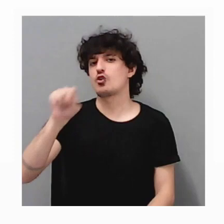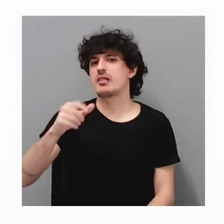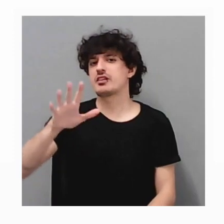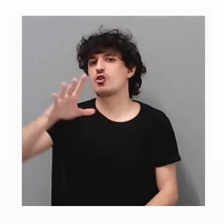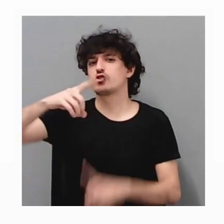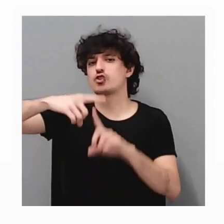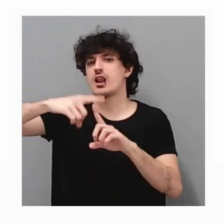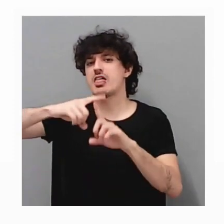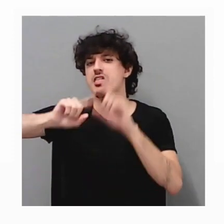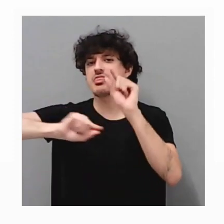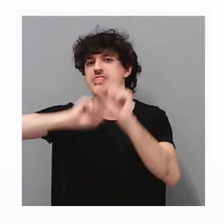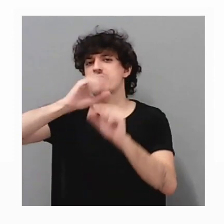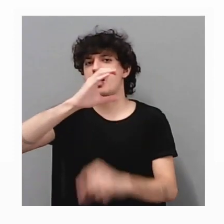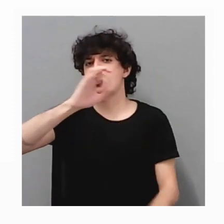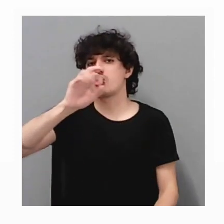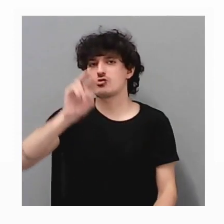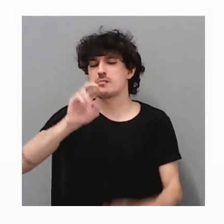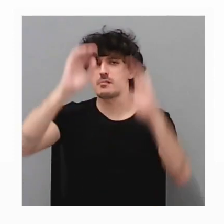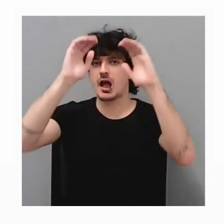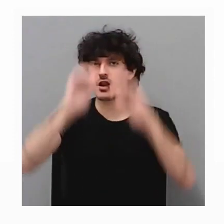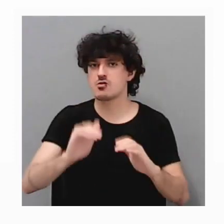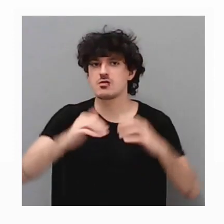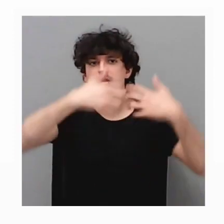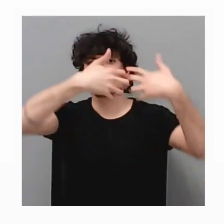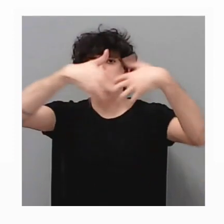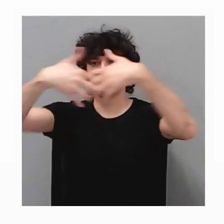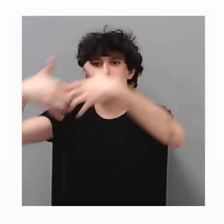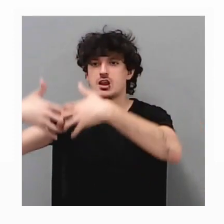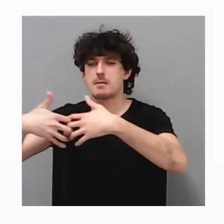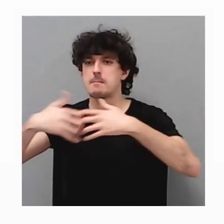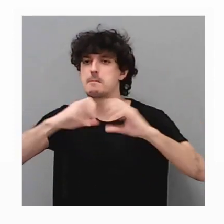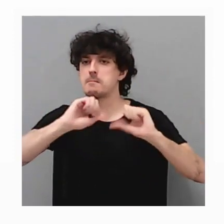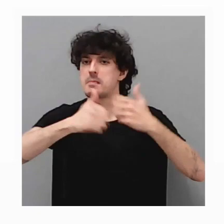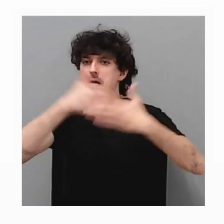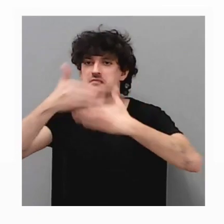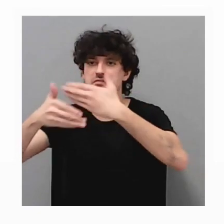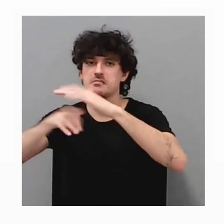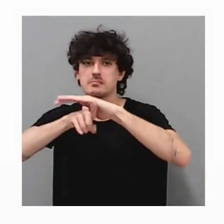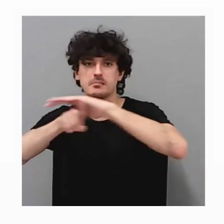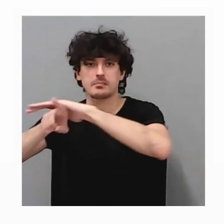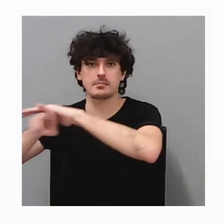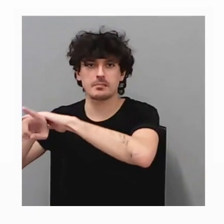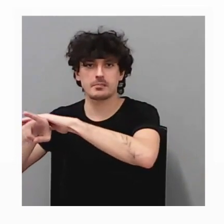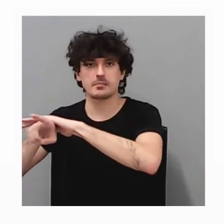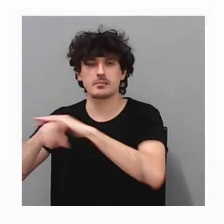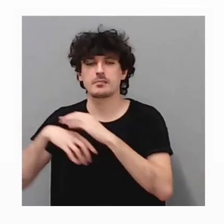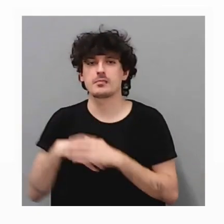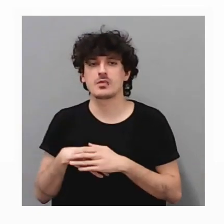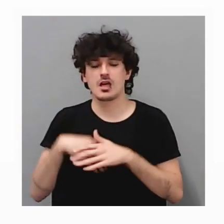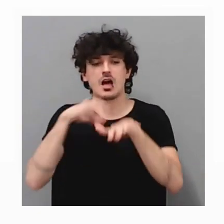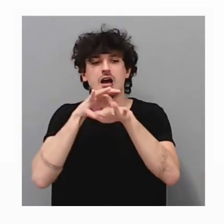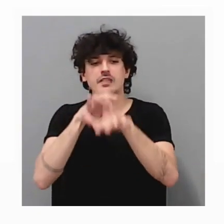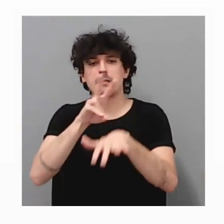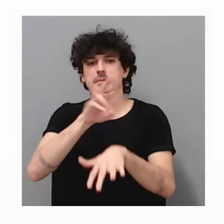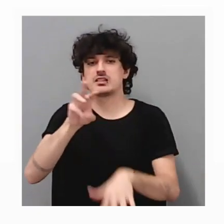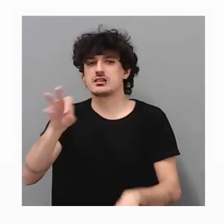y activamos una gran cantidad de industrias. Y estamos muy comprometidos con la Agenda 2030 y de